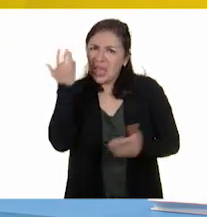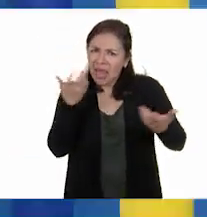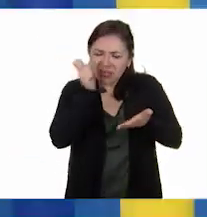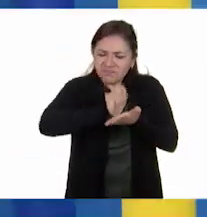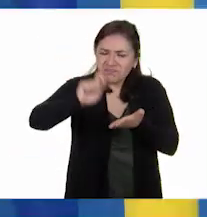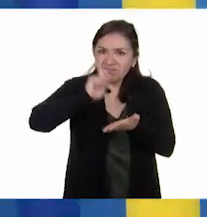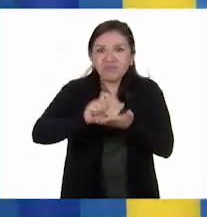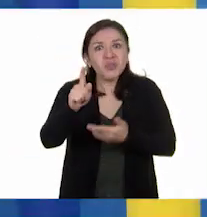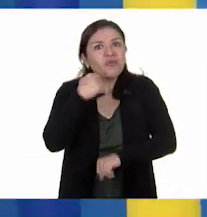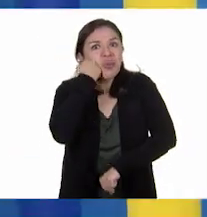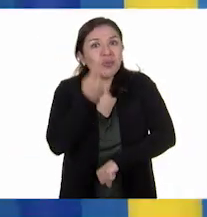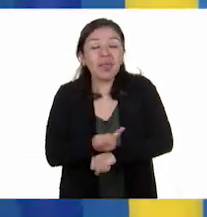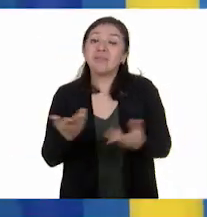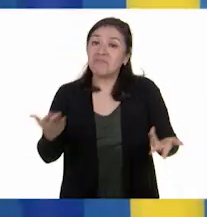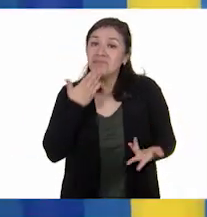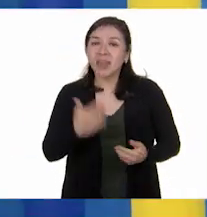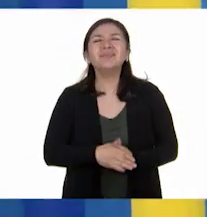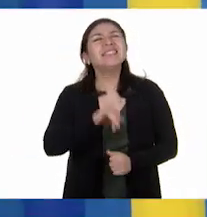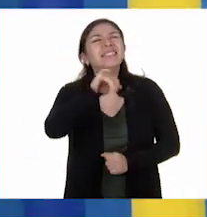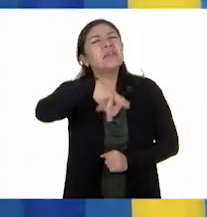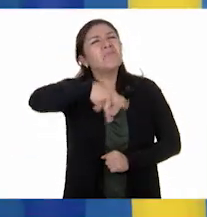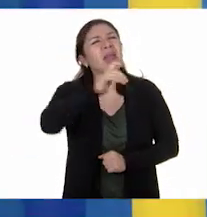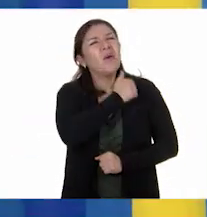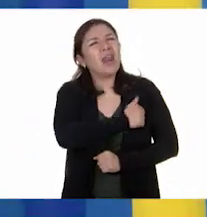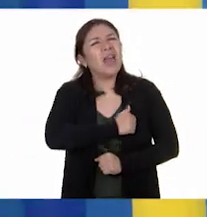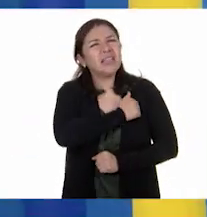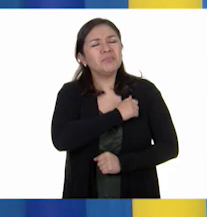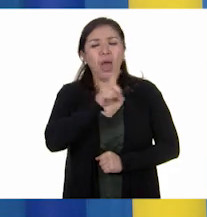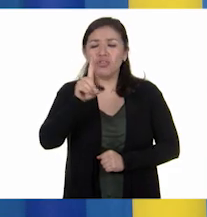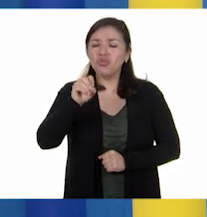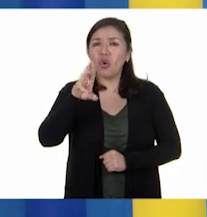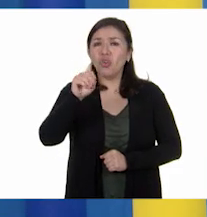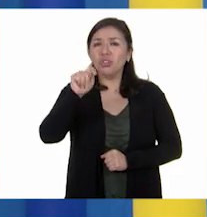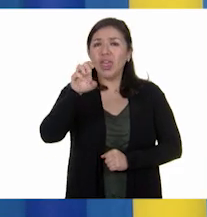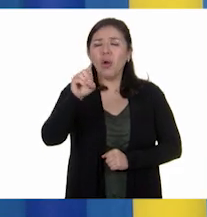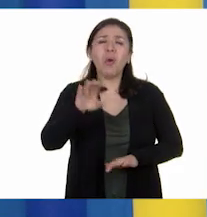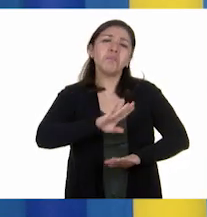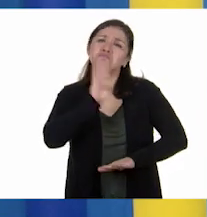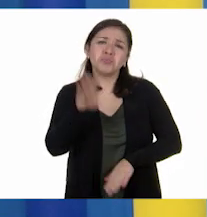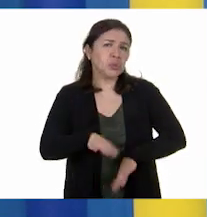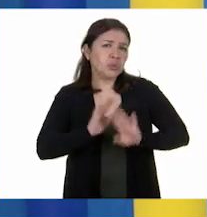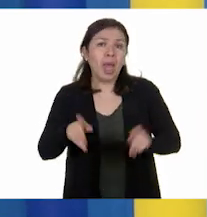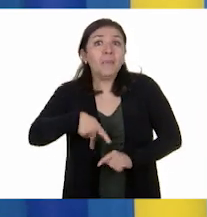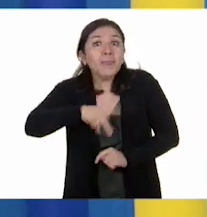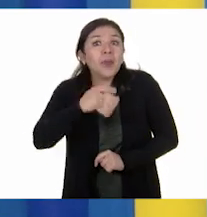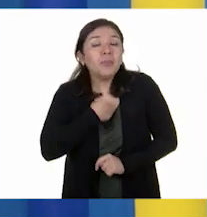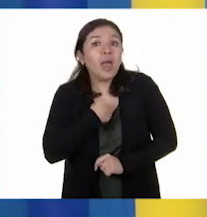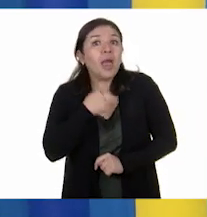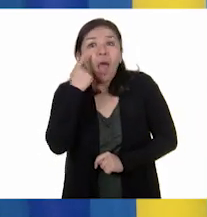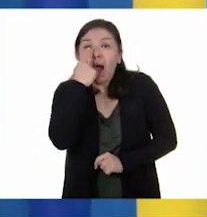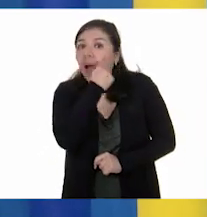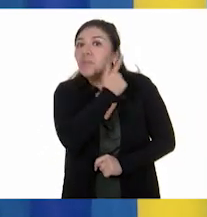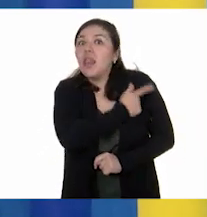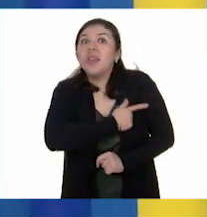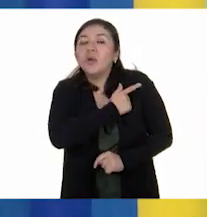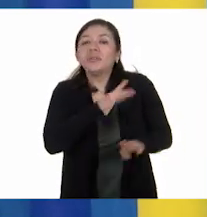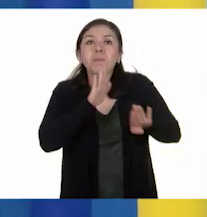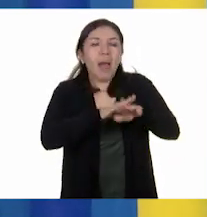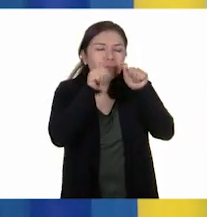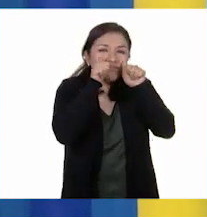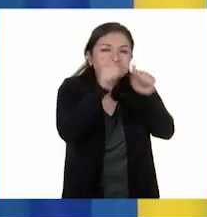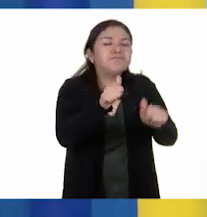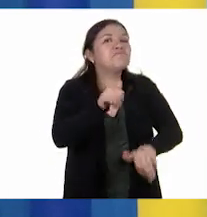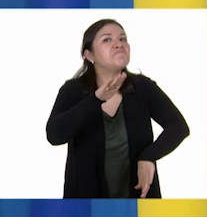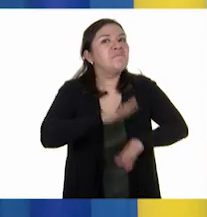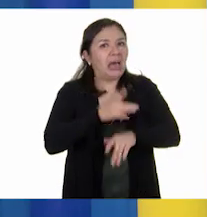escribir. Sí, pero desafortunadamente Doroteo ya falleció. Pero la admiración que tengo por él está más viva que